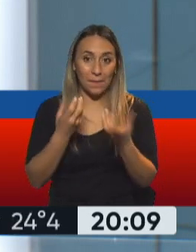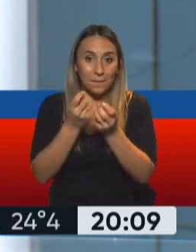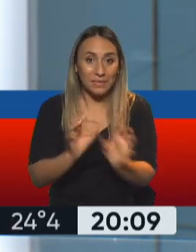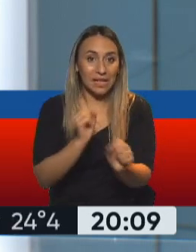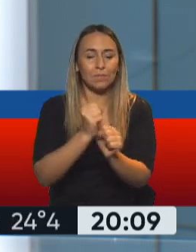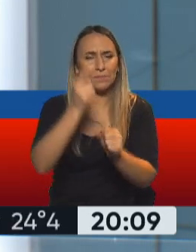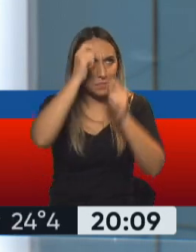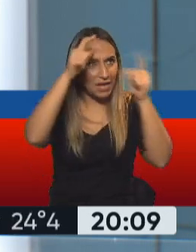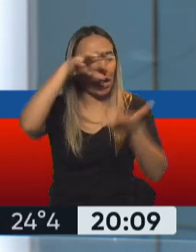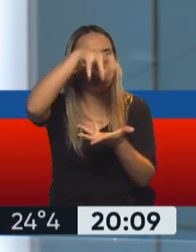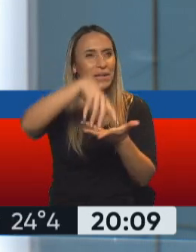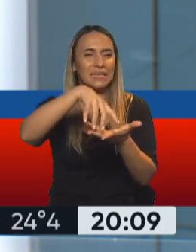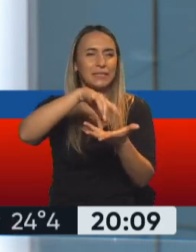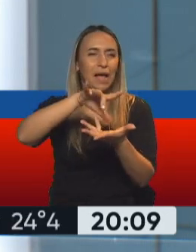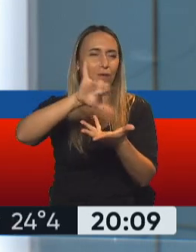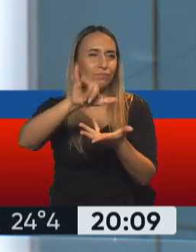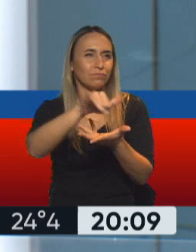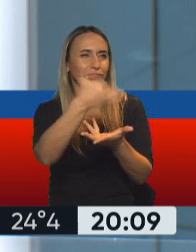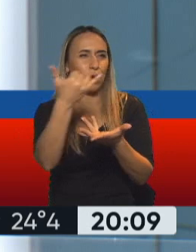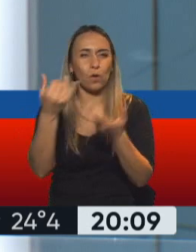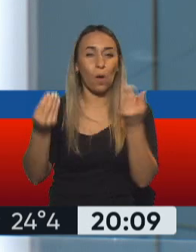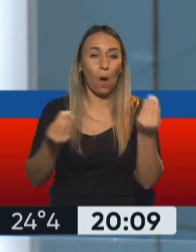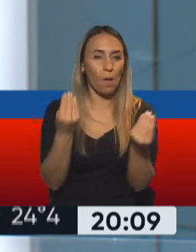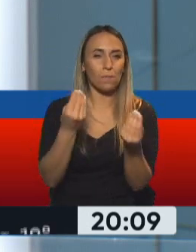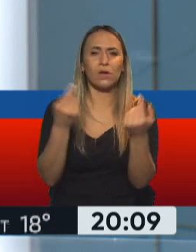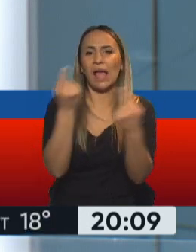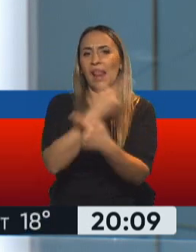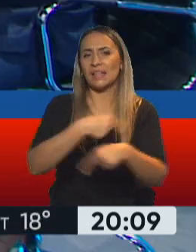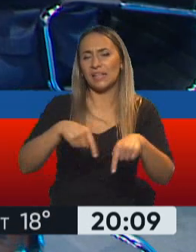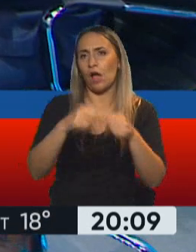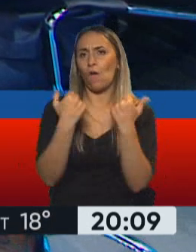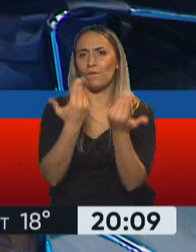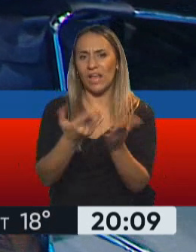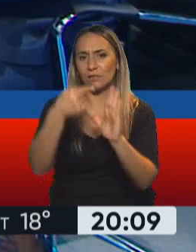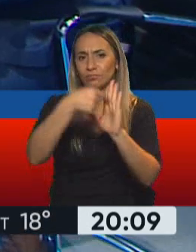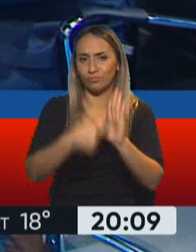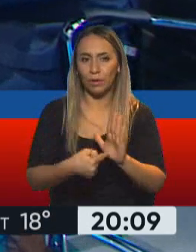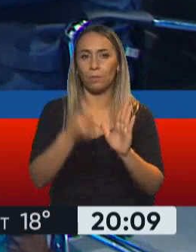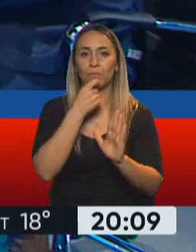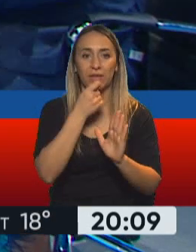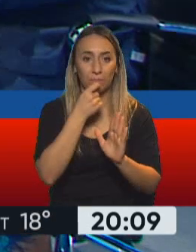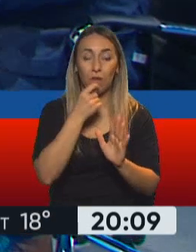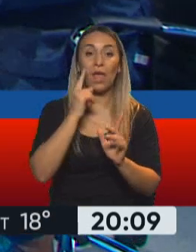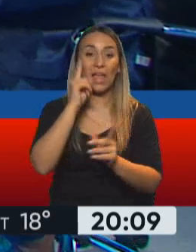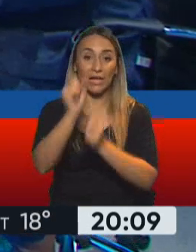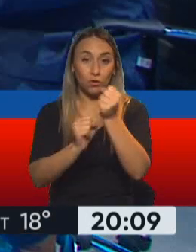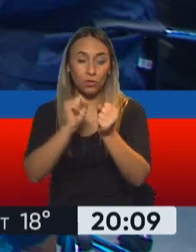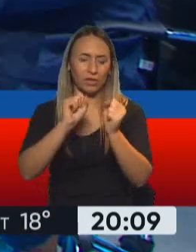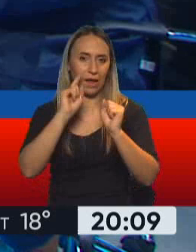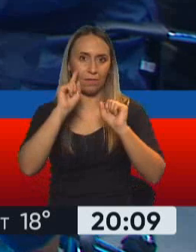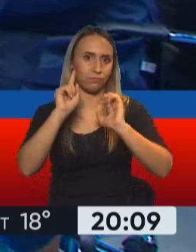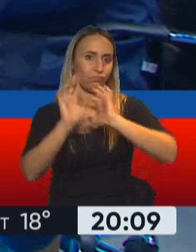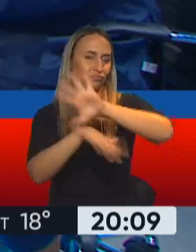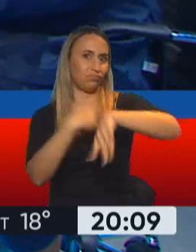empresa ideal, bueno, estaría dentro de una empresa unicornio por las características que te ofrece. Bueno, por ejemplo, a ver, revolucionan industrias mediante la